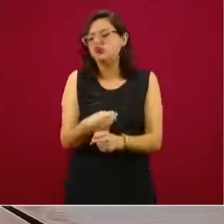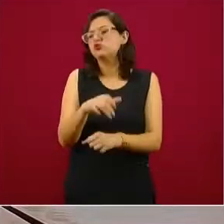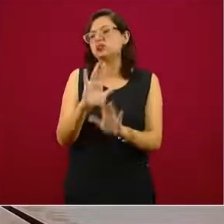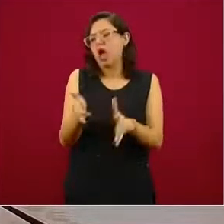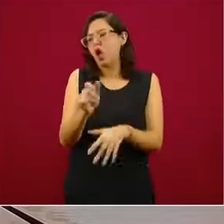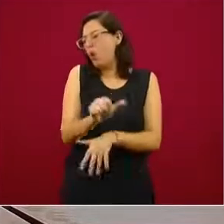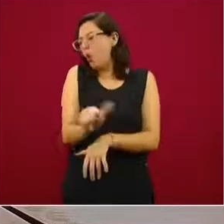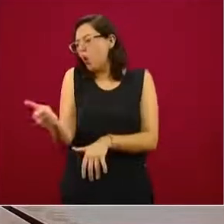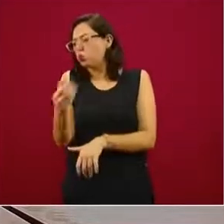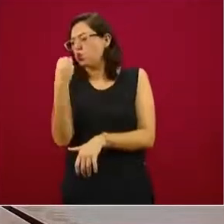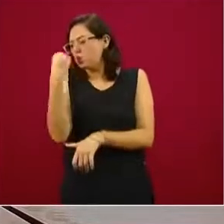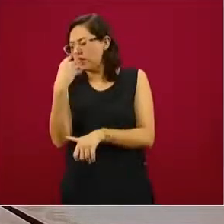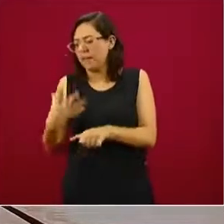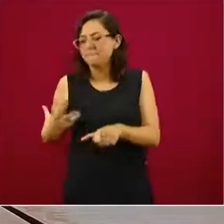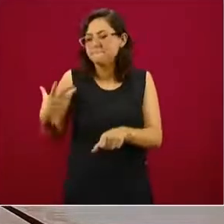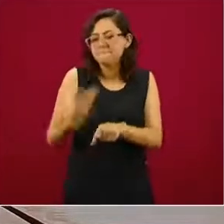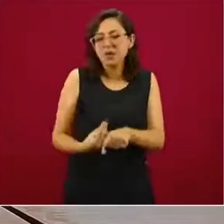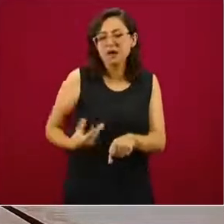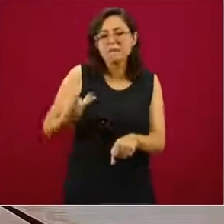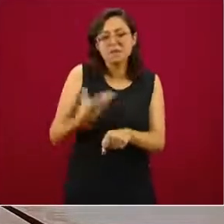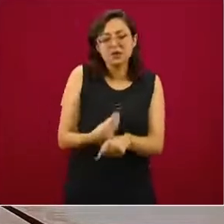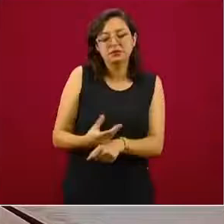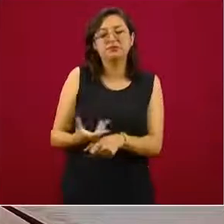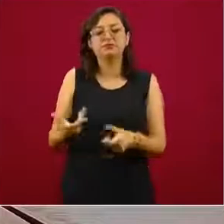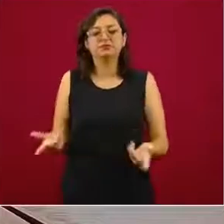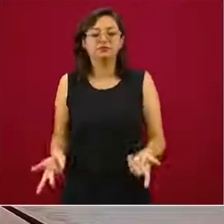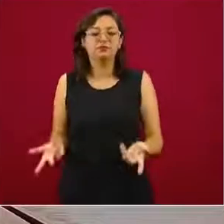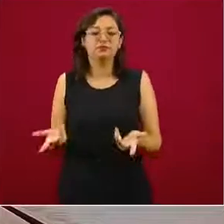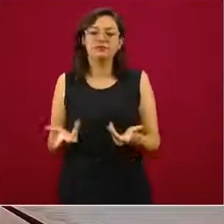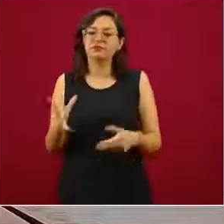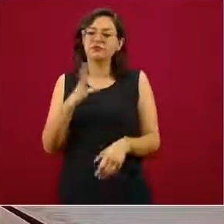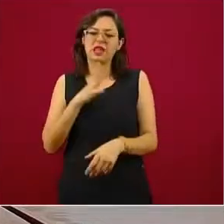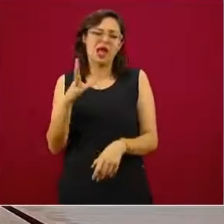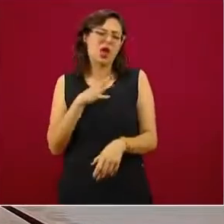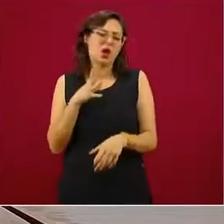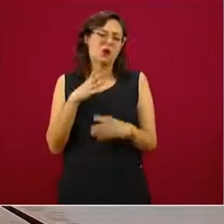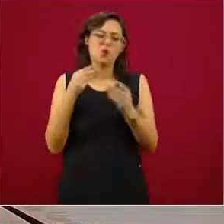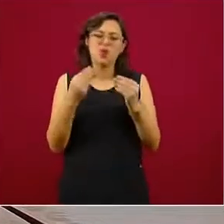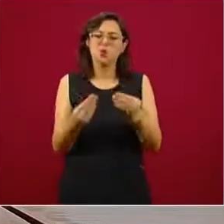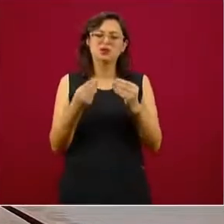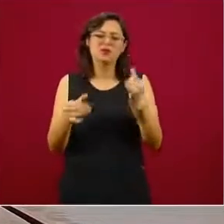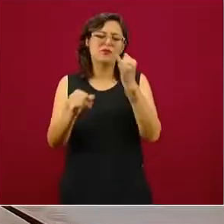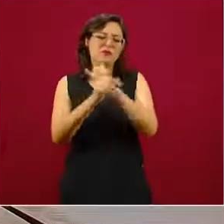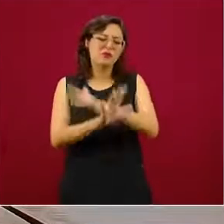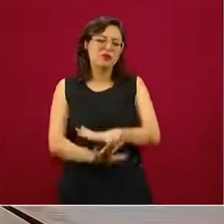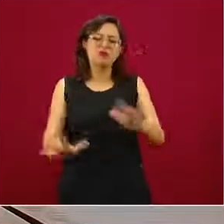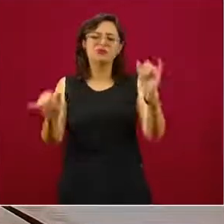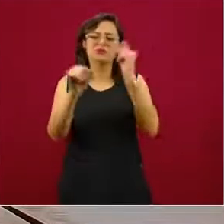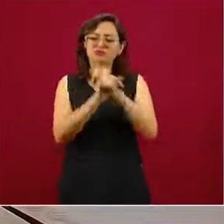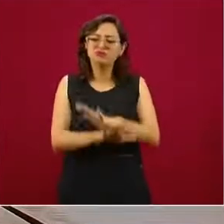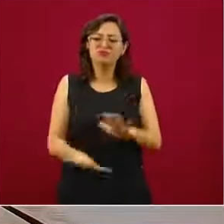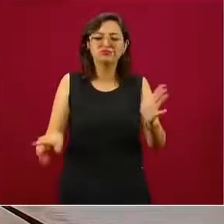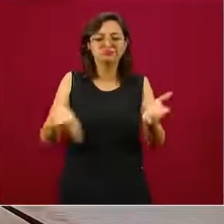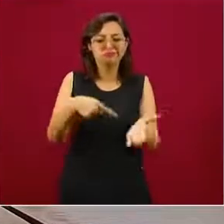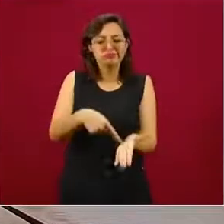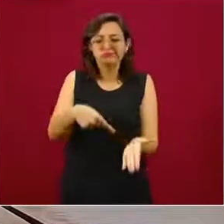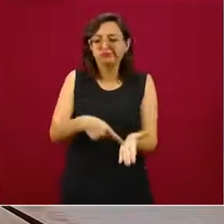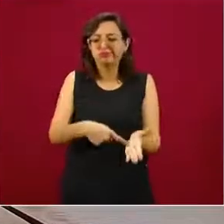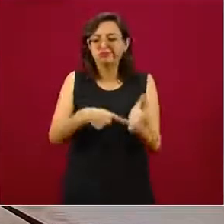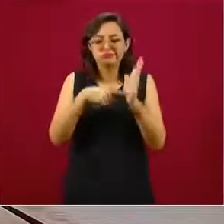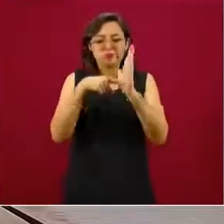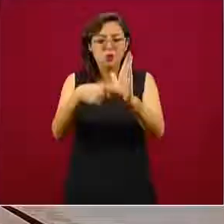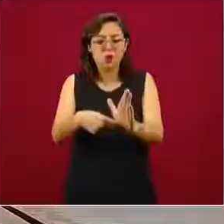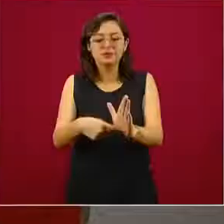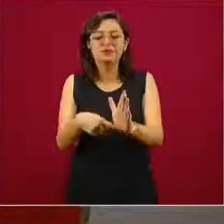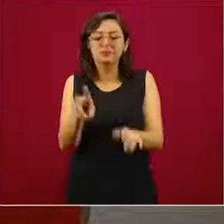otros alimentos. Y esto hay extensísima literatura científica que muestra y demuestra